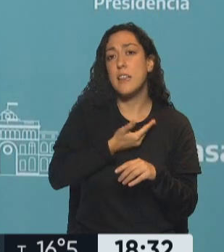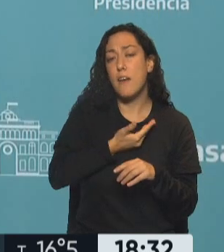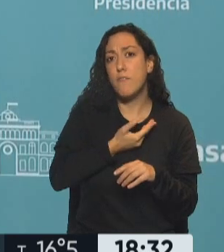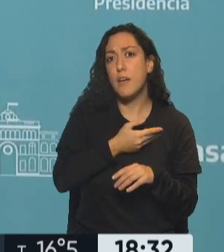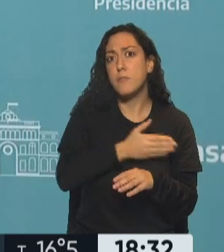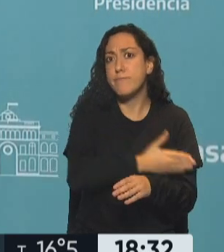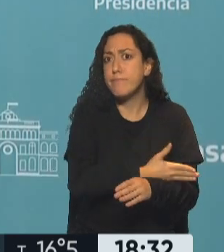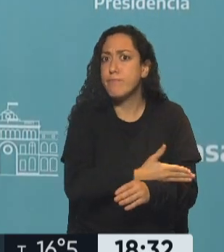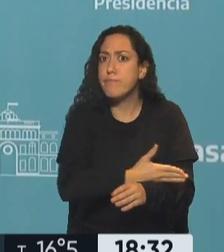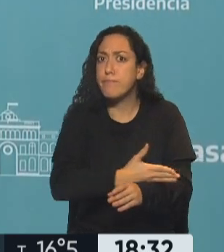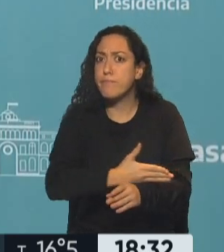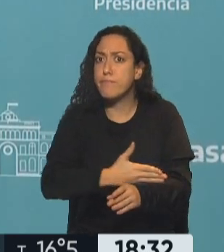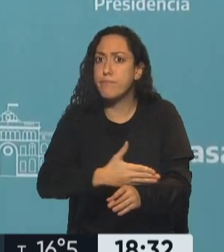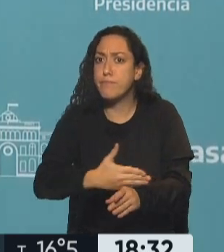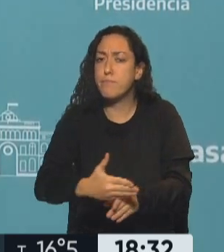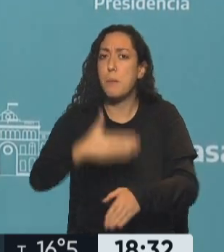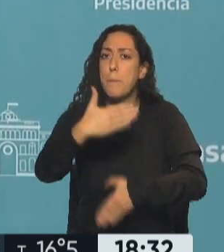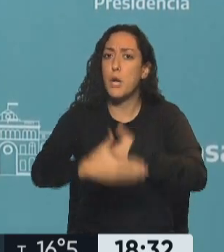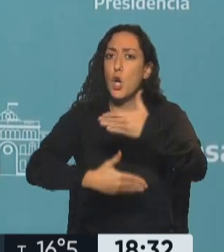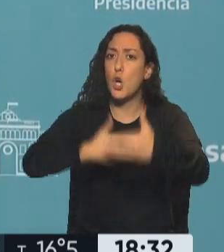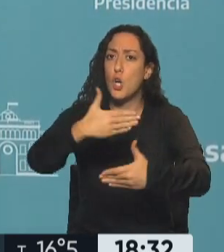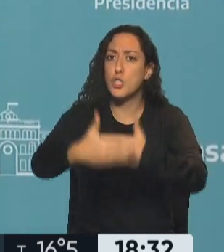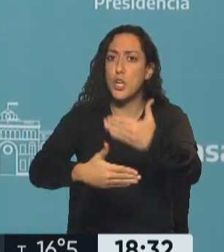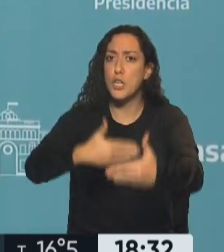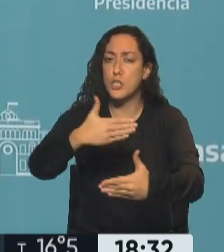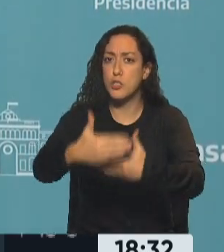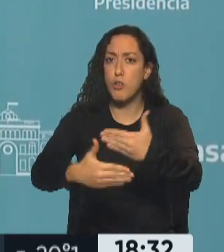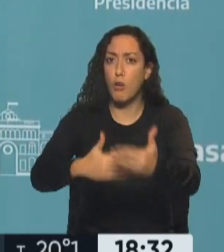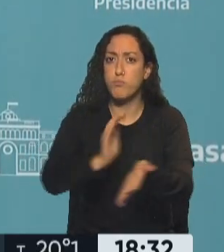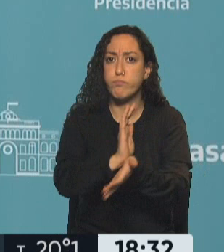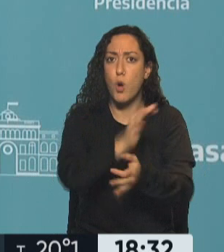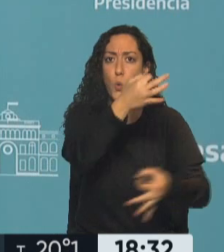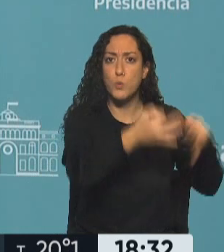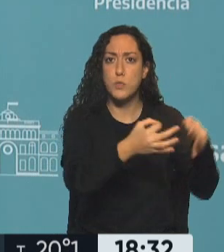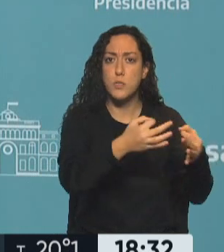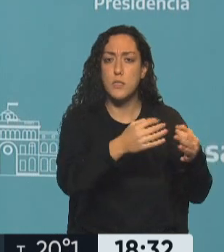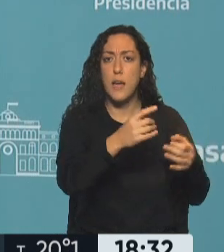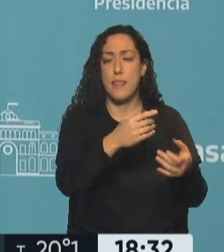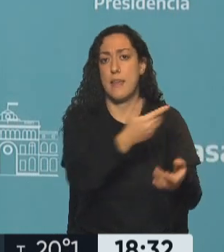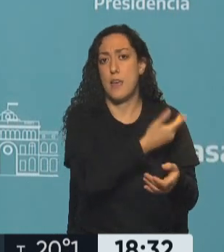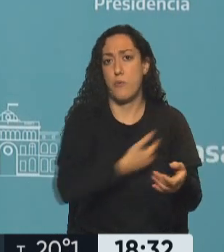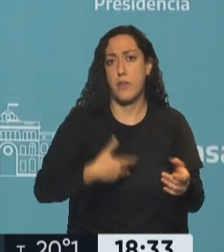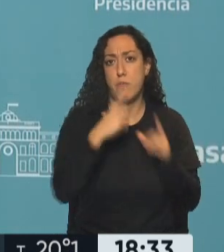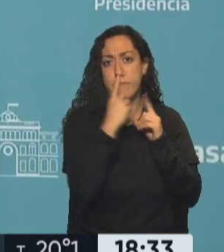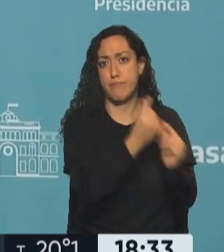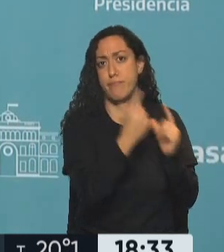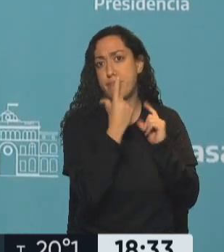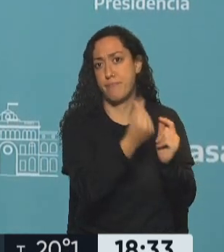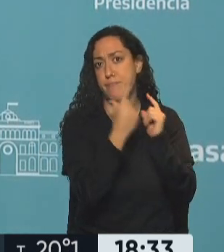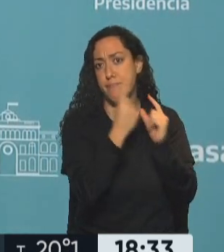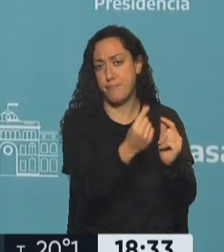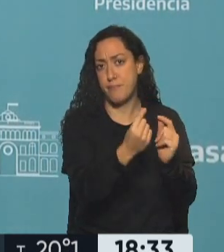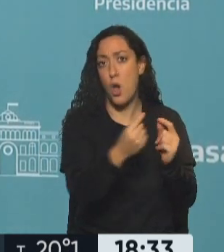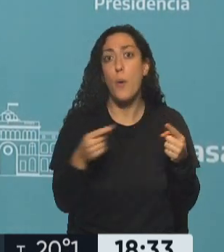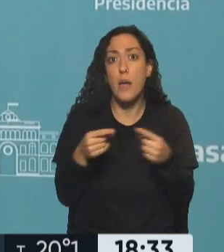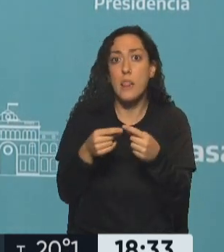del tiempo mantuvo esa vocación intacta de alcanzar un acuerdo detrás de